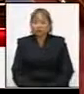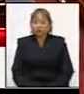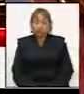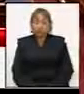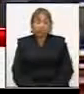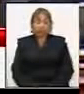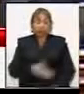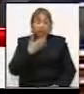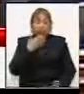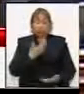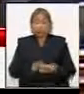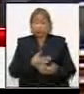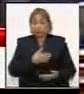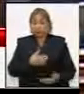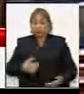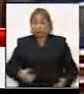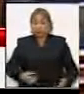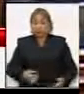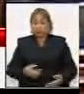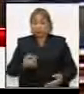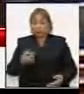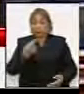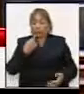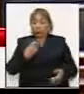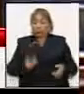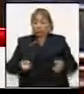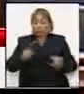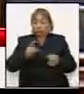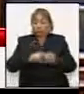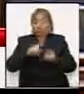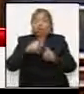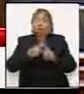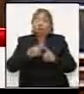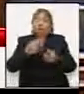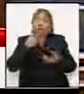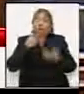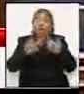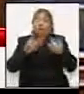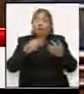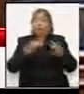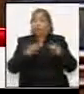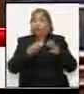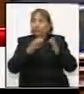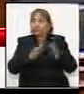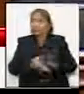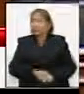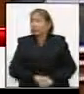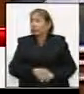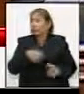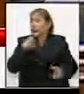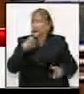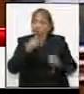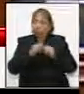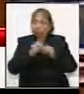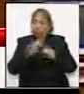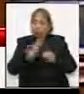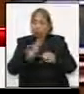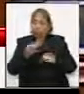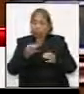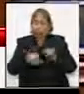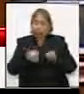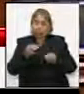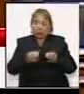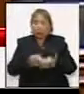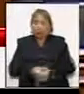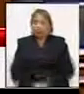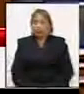Gracias, presidenta. Sumarme a lo dicho por los colegas congresistas. Es un día en que se hace